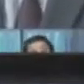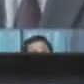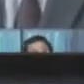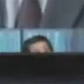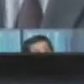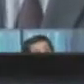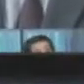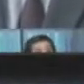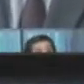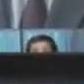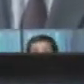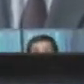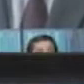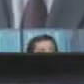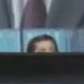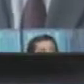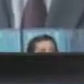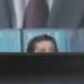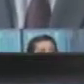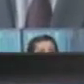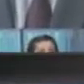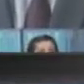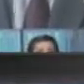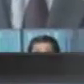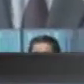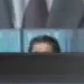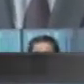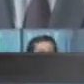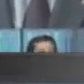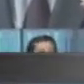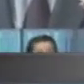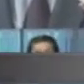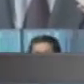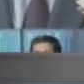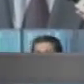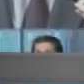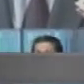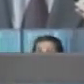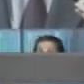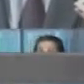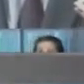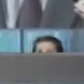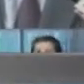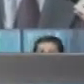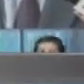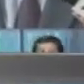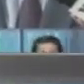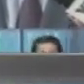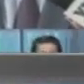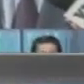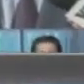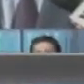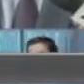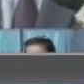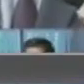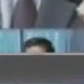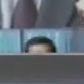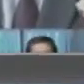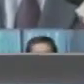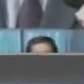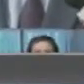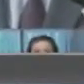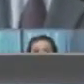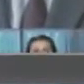evitar algún problema de salud pública más grande y bueno ayudando con con canes con bomberos con